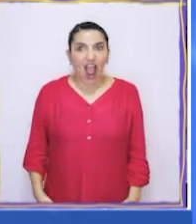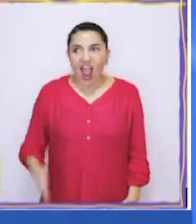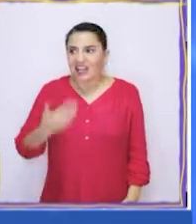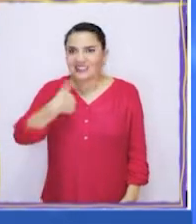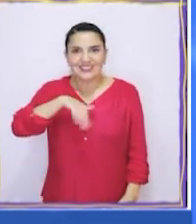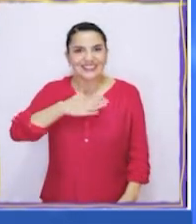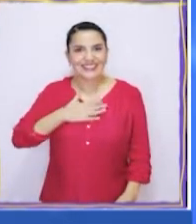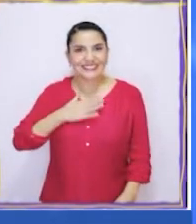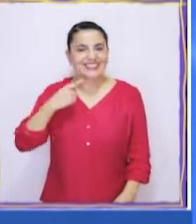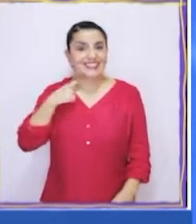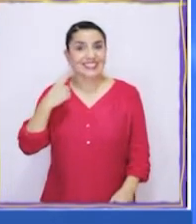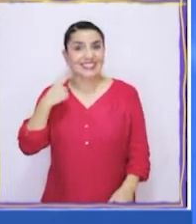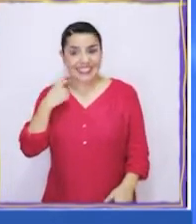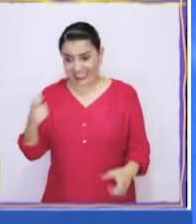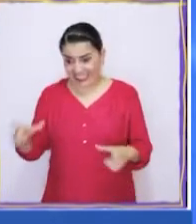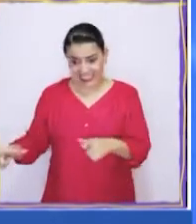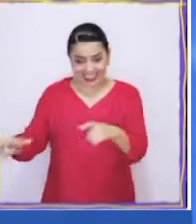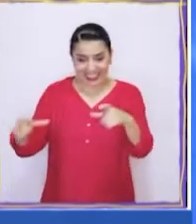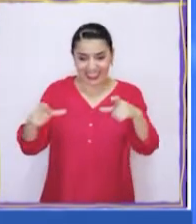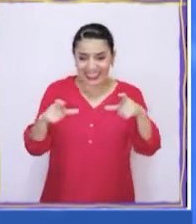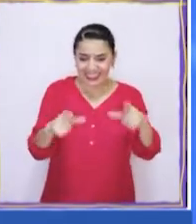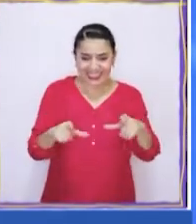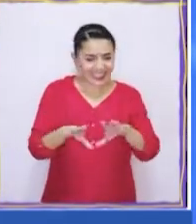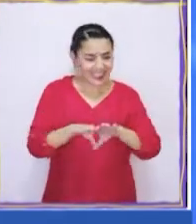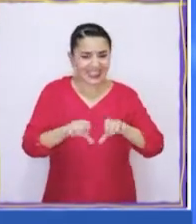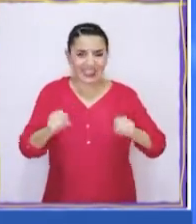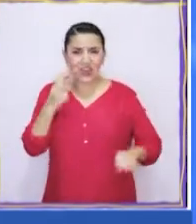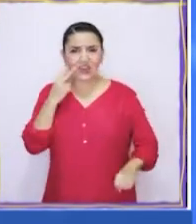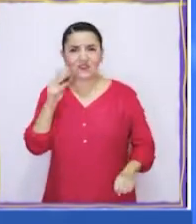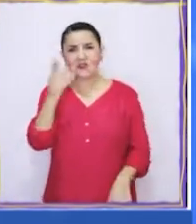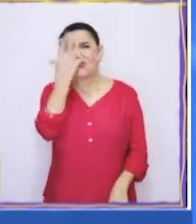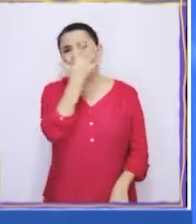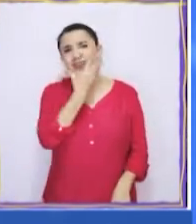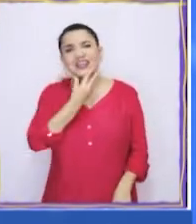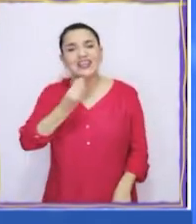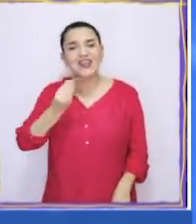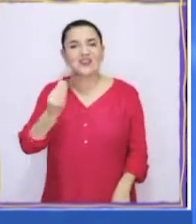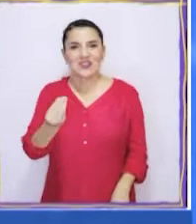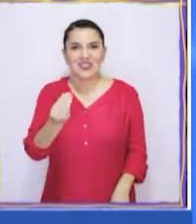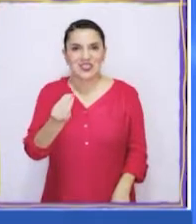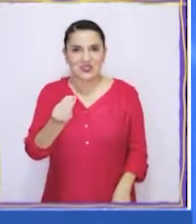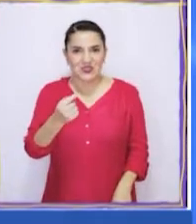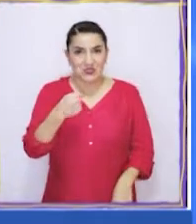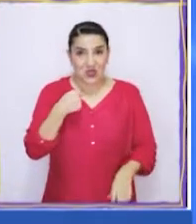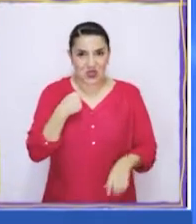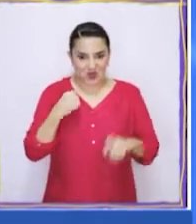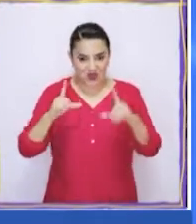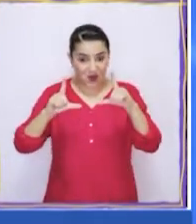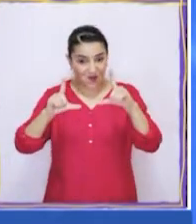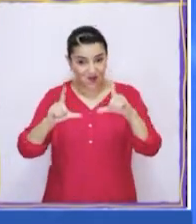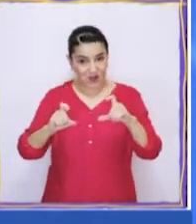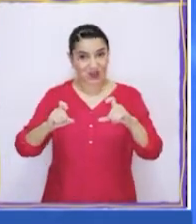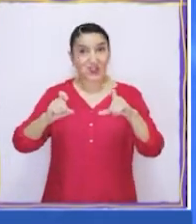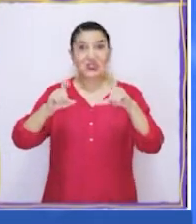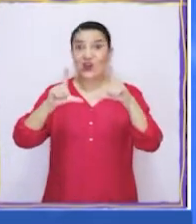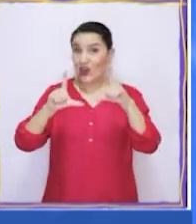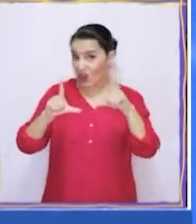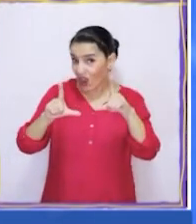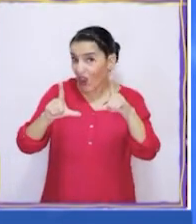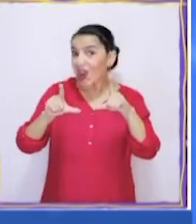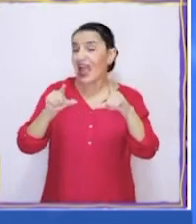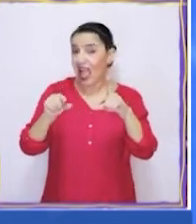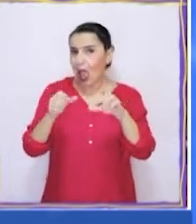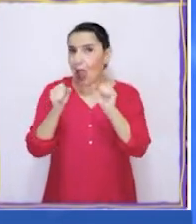nuestro que que está terminado y se ve un niño so le voy a sacar una foto